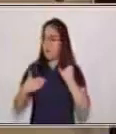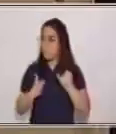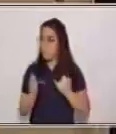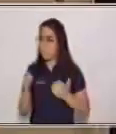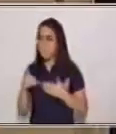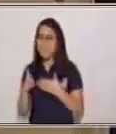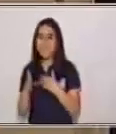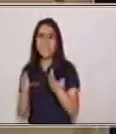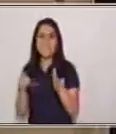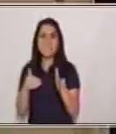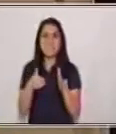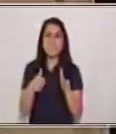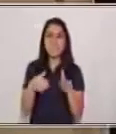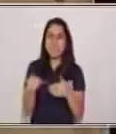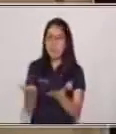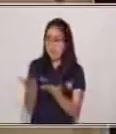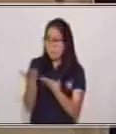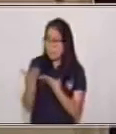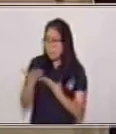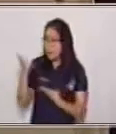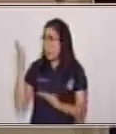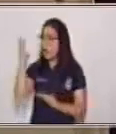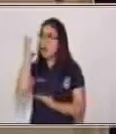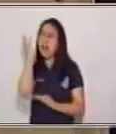Me han traído una caracola.